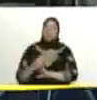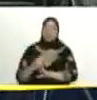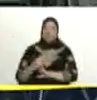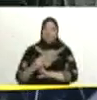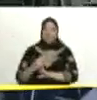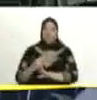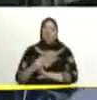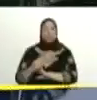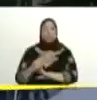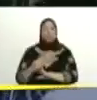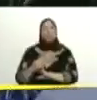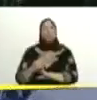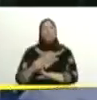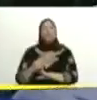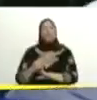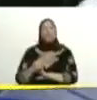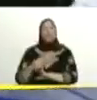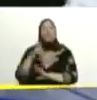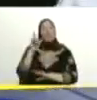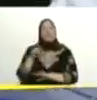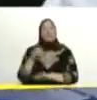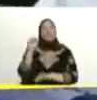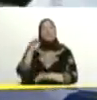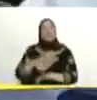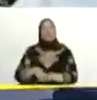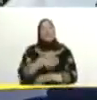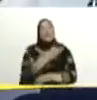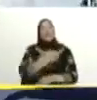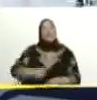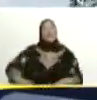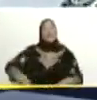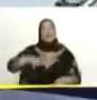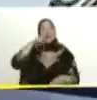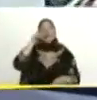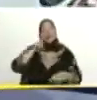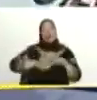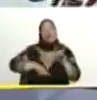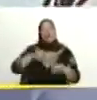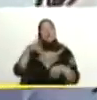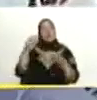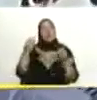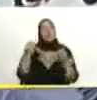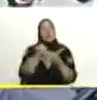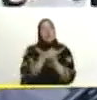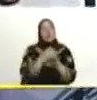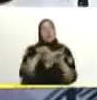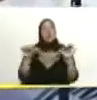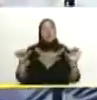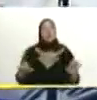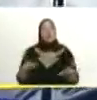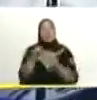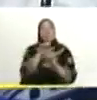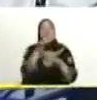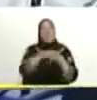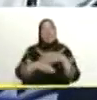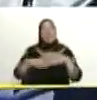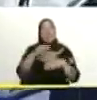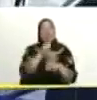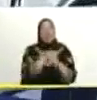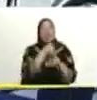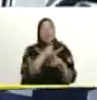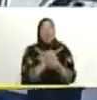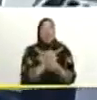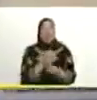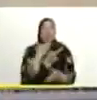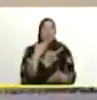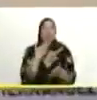familias, presidente. Así es, presidente. También. Bueno, esto es una sala multiuso. Aquí está el sistema de misiones y grandes misiones. Está